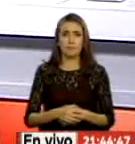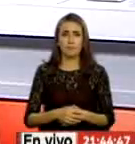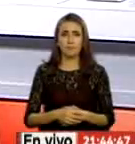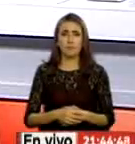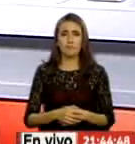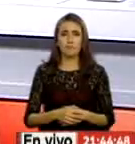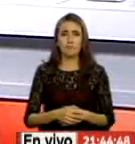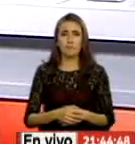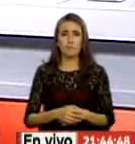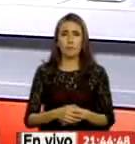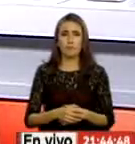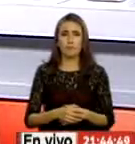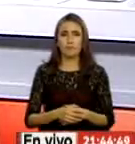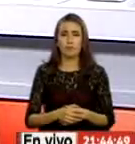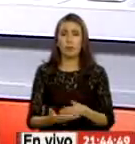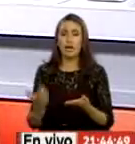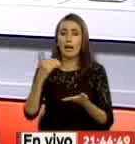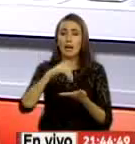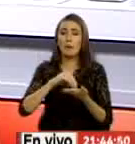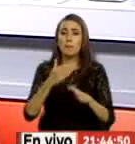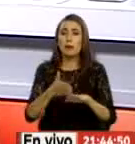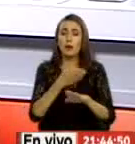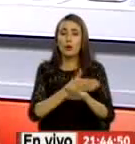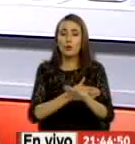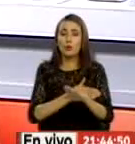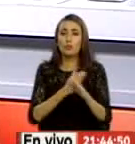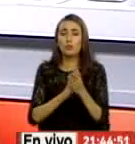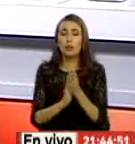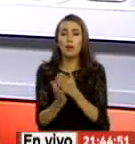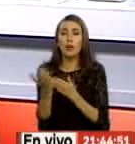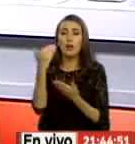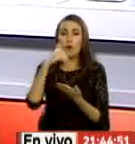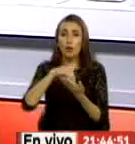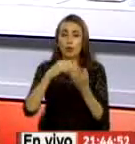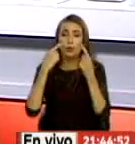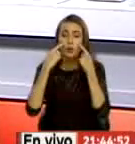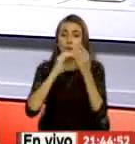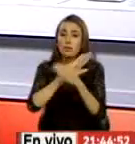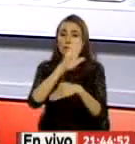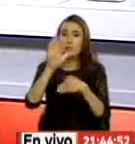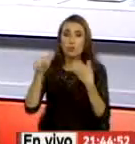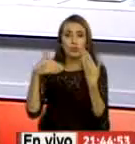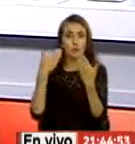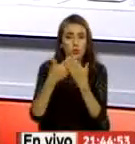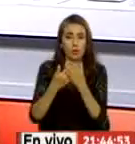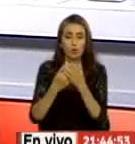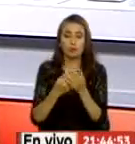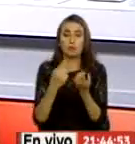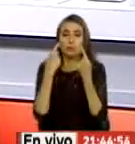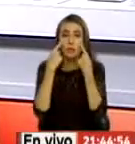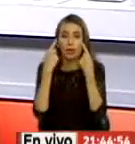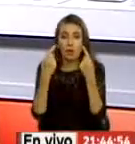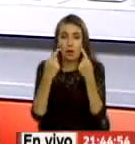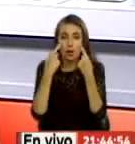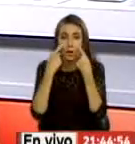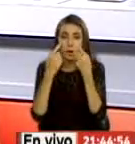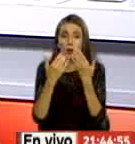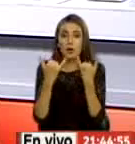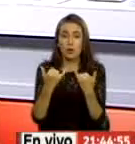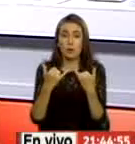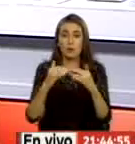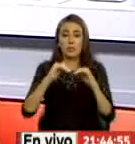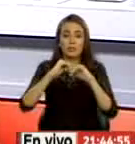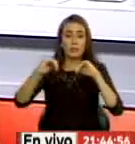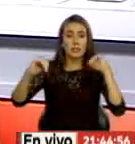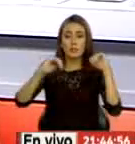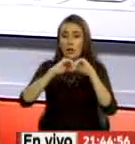Asambleísta, yo quisiera insistir un poco en la pregunta que le hice anteriormente, porque nuevamente yo creo que todos los ciudadanos estamos siendo testigos de esta aguda división